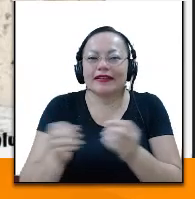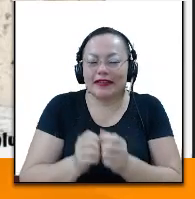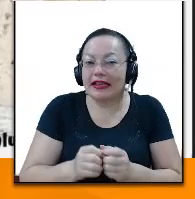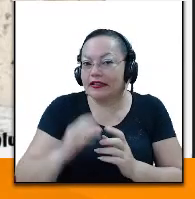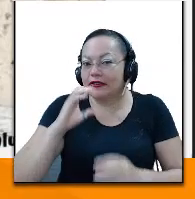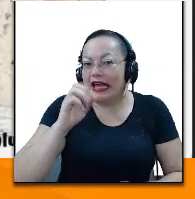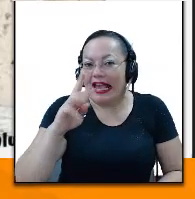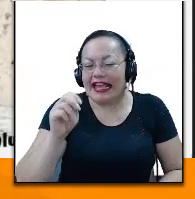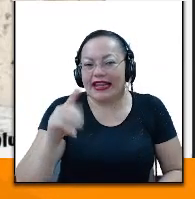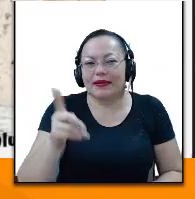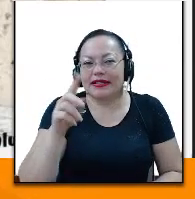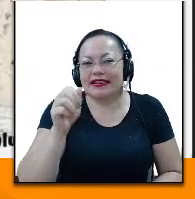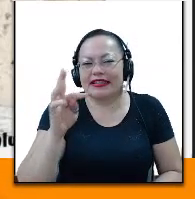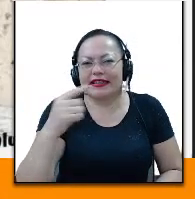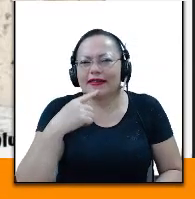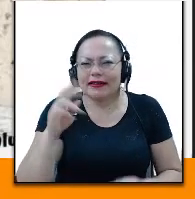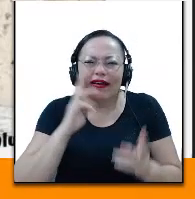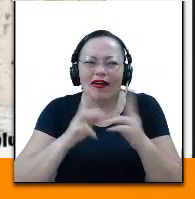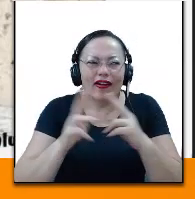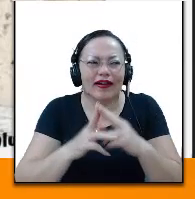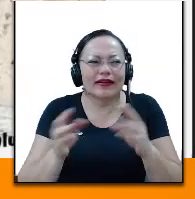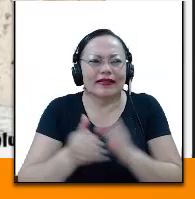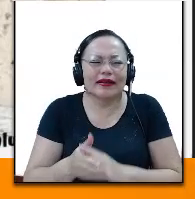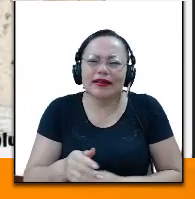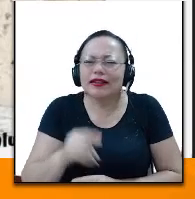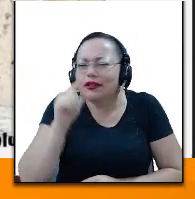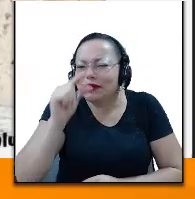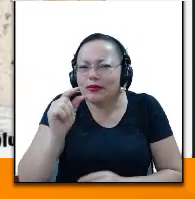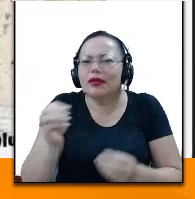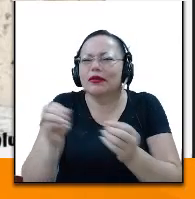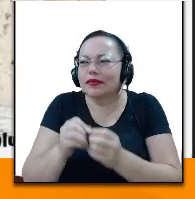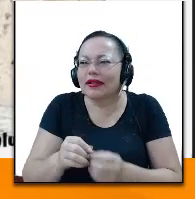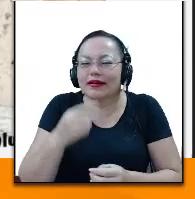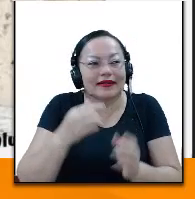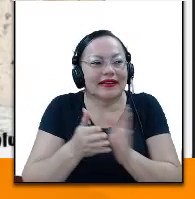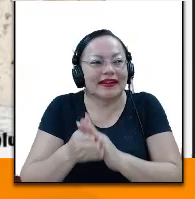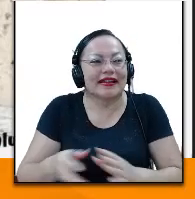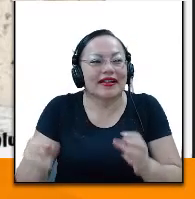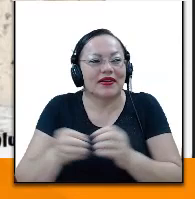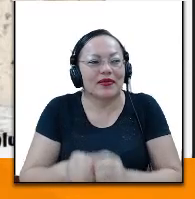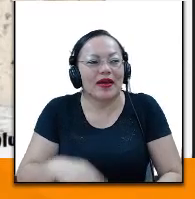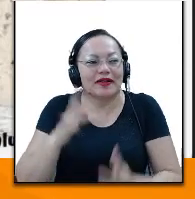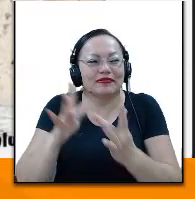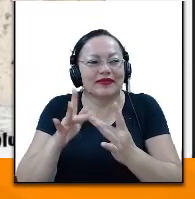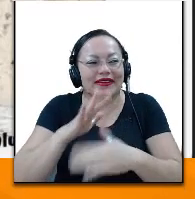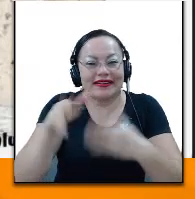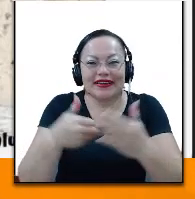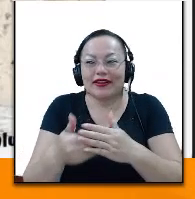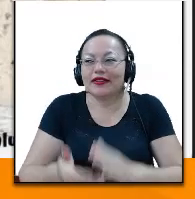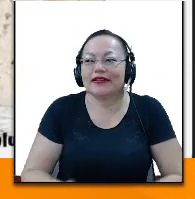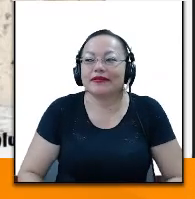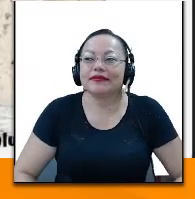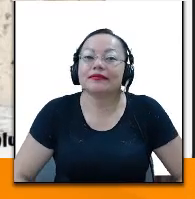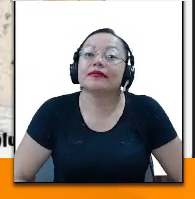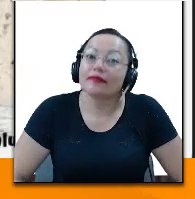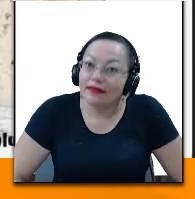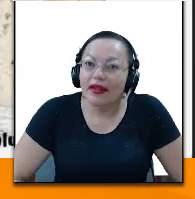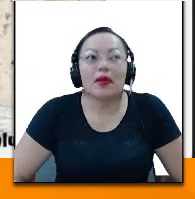que ella es enlatadita, es muy pequeñita, y la pueden agregar encima. Muy bien.